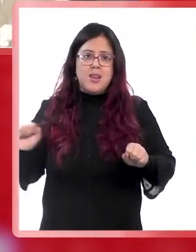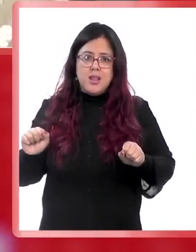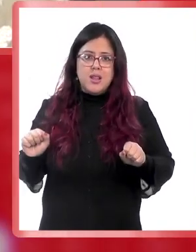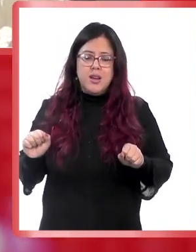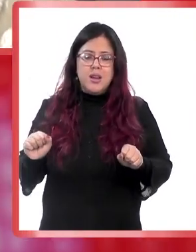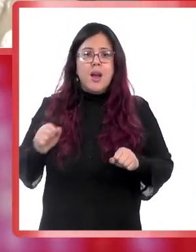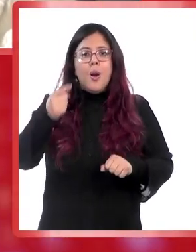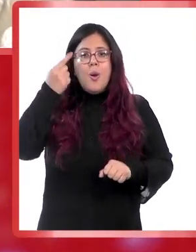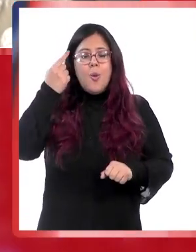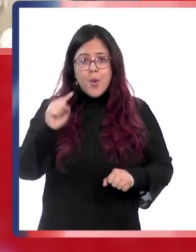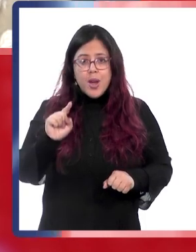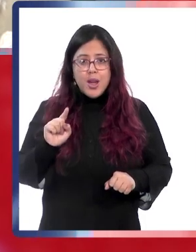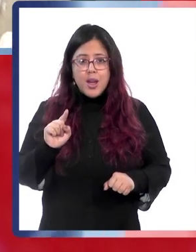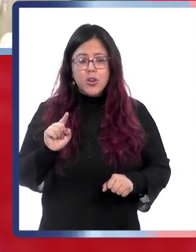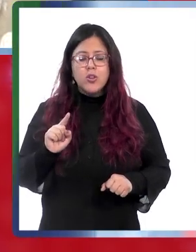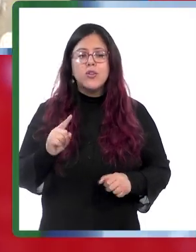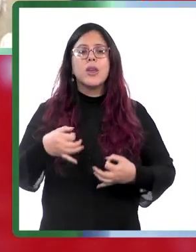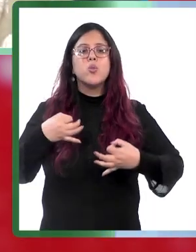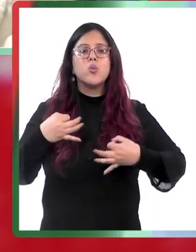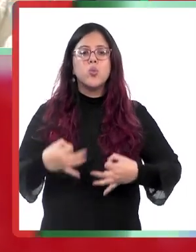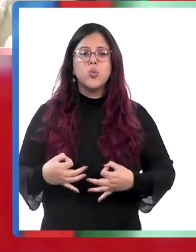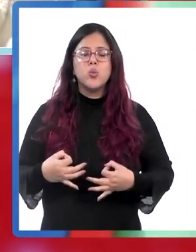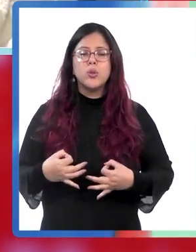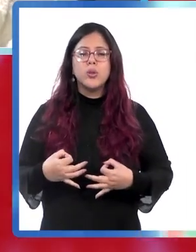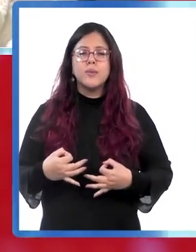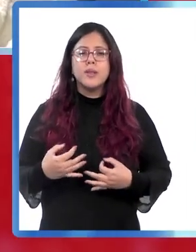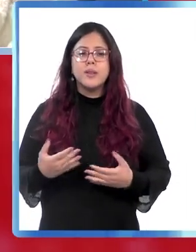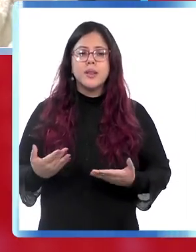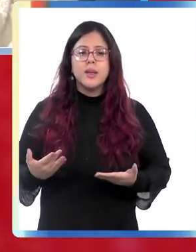cuando esto pasó, pero como